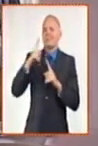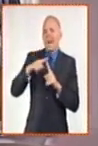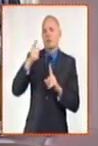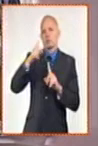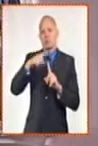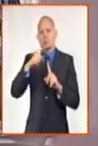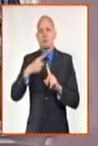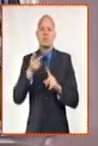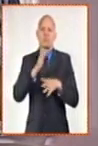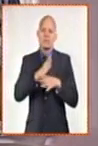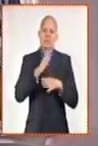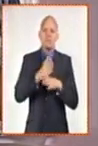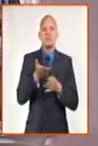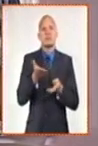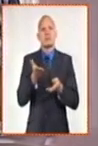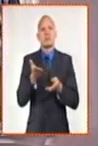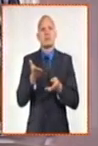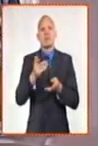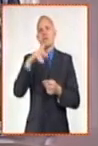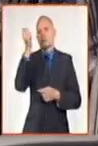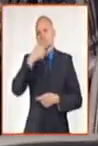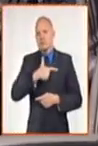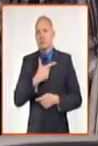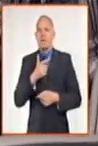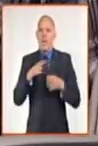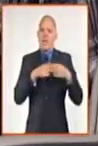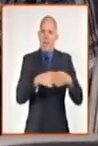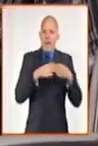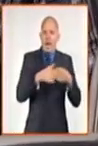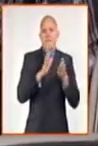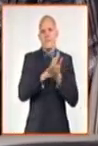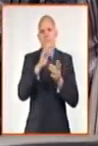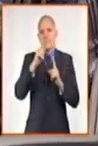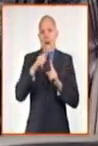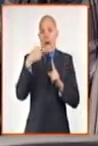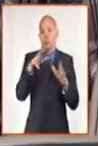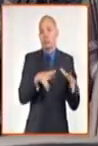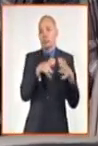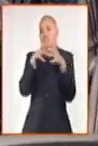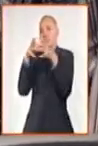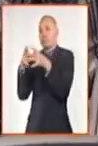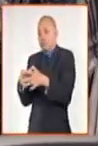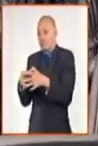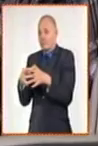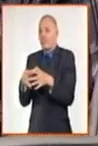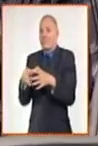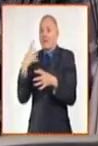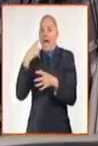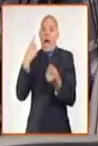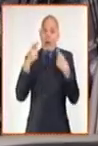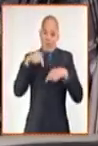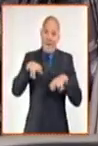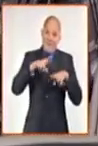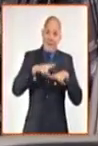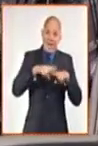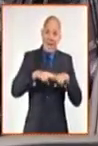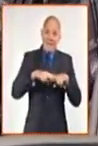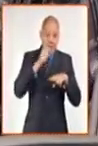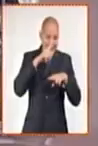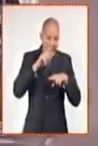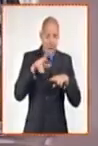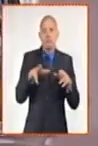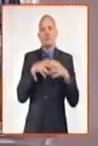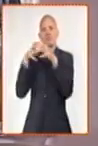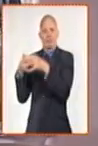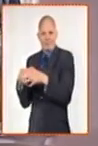Río, Guantánamo, Las Tunas, Santiago, Ciego de Ávila, Granma, Matanzas. A Pinar del Río se le va a dar una ofensiva fuerte. De los que estaban aquí en La Habana, que estaban